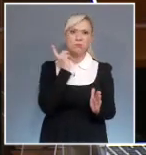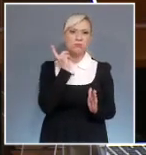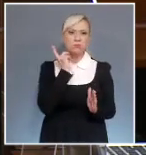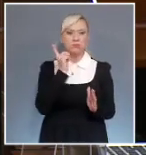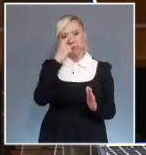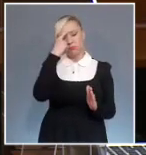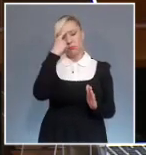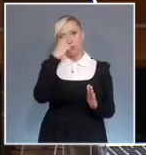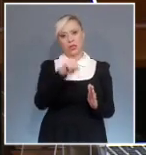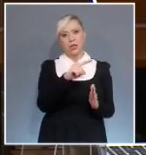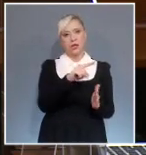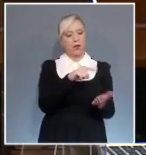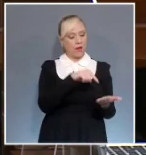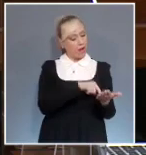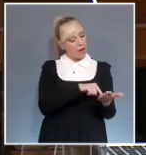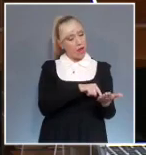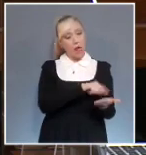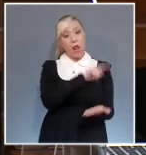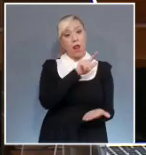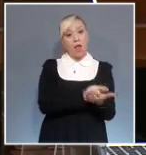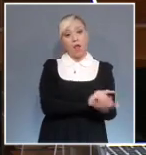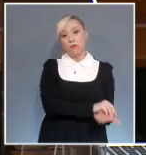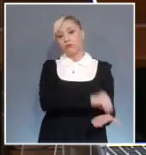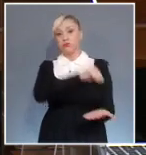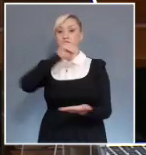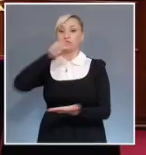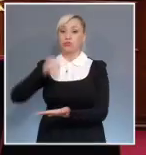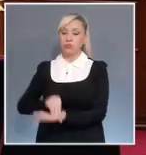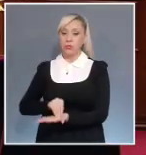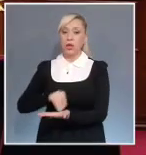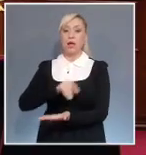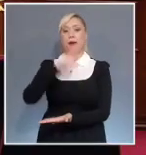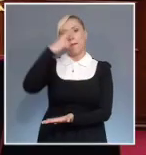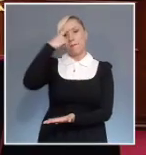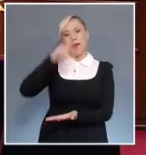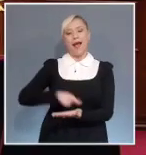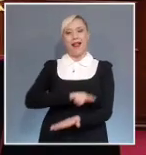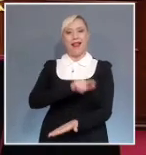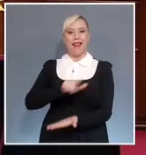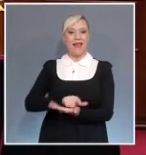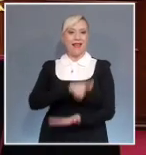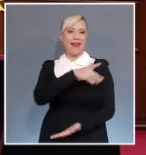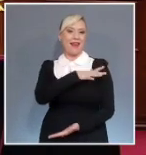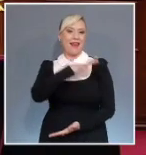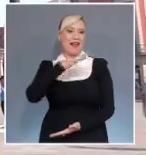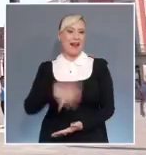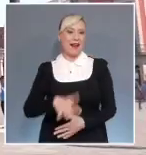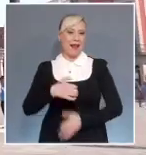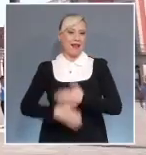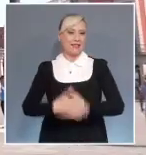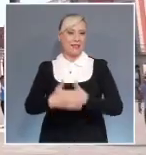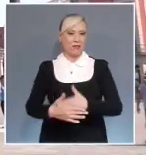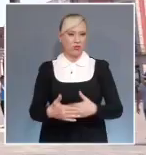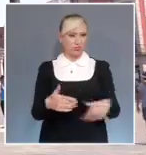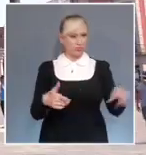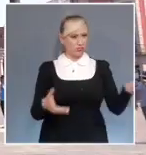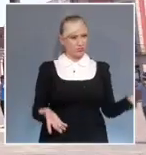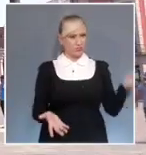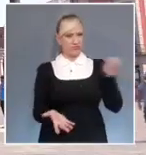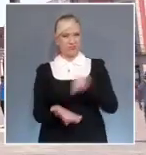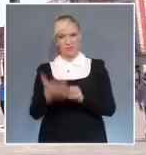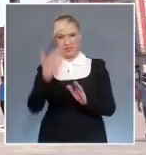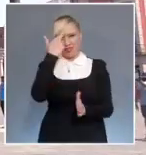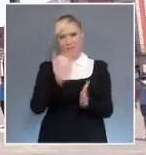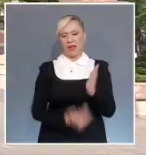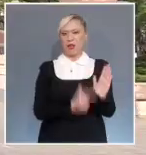delitos previstos en la Ley General de la materia. Declaró inválidos los artículos que contemplaban un registro estatal